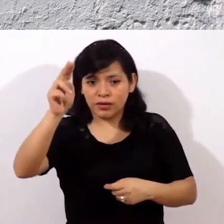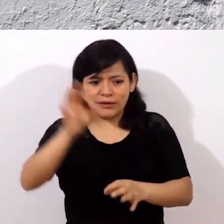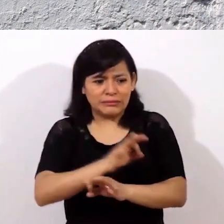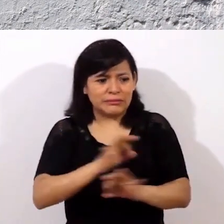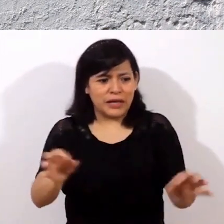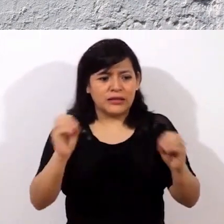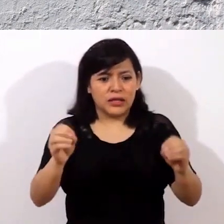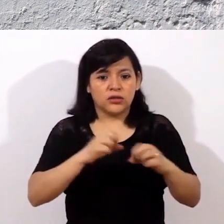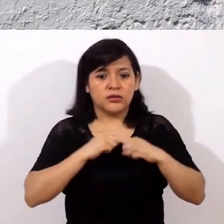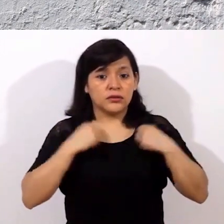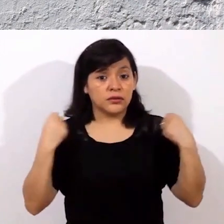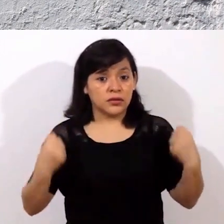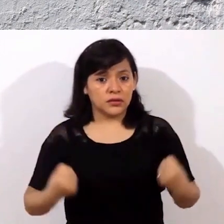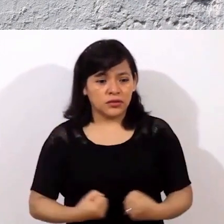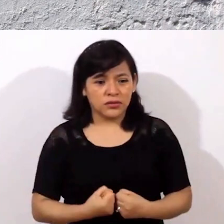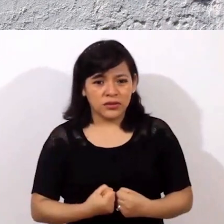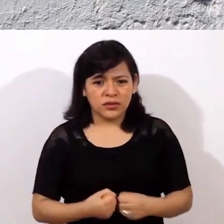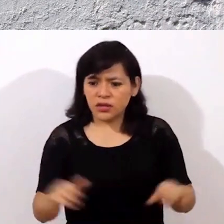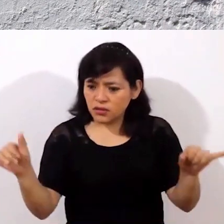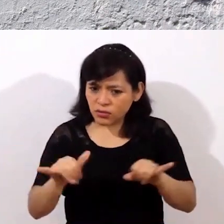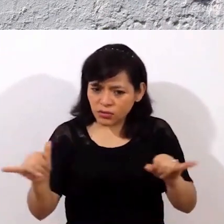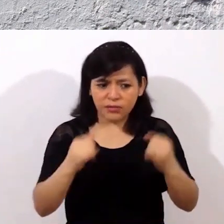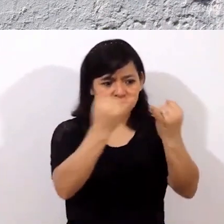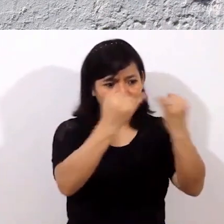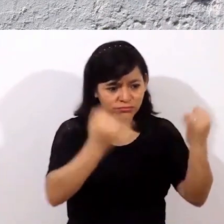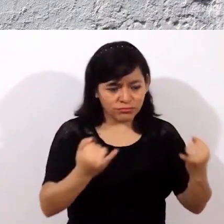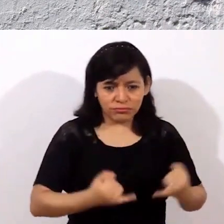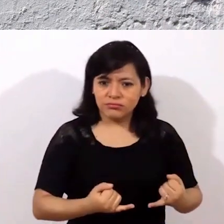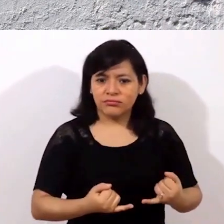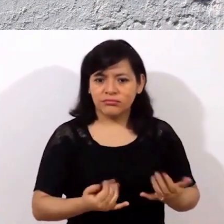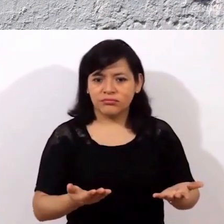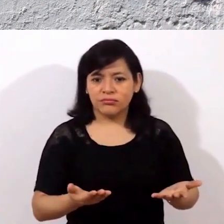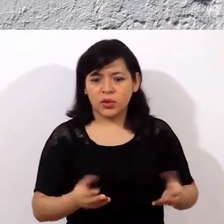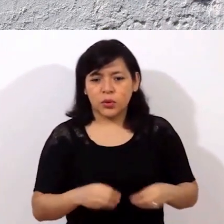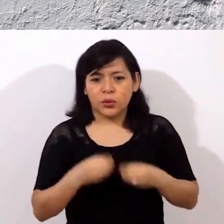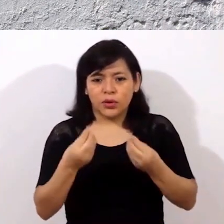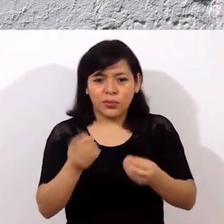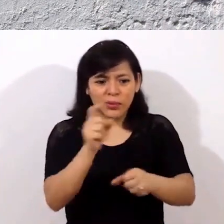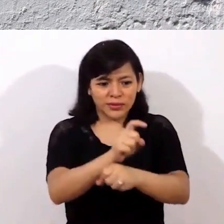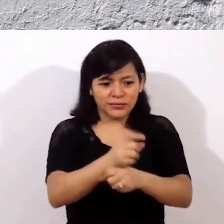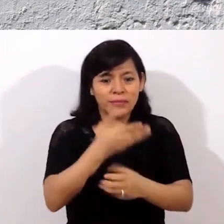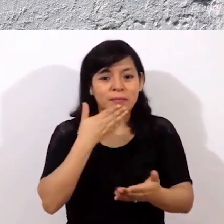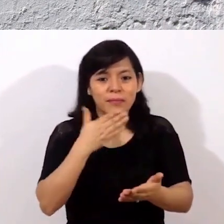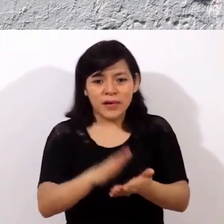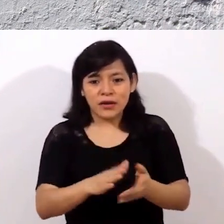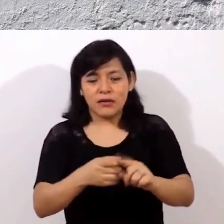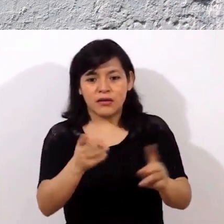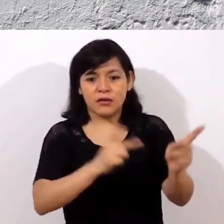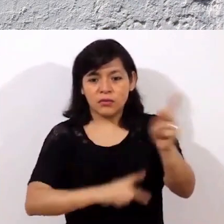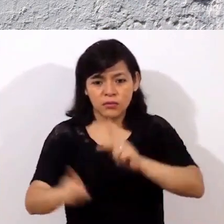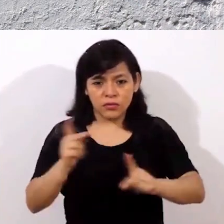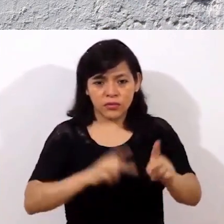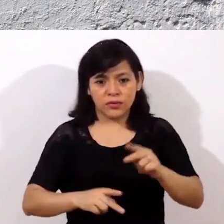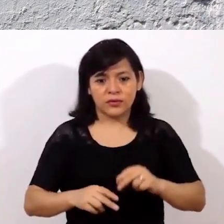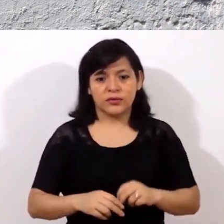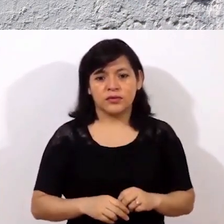de, muchos de ellos, ni siquiera de la tribu de Leví. Era toda una armazón muy política. En fin. Así